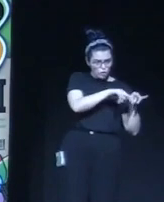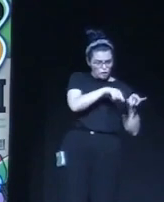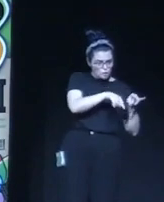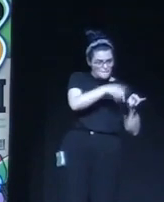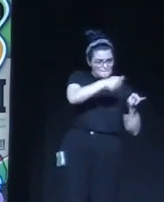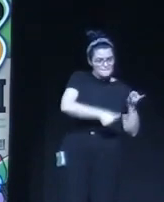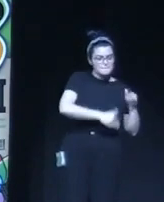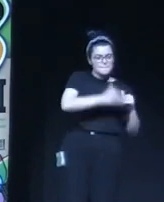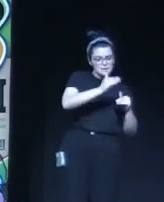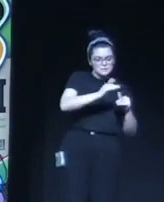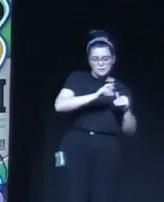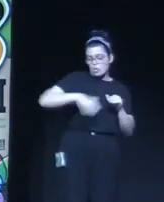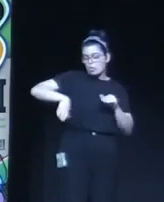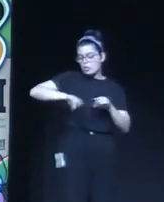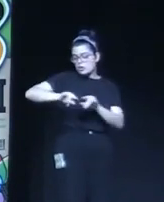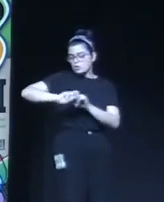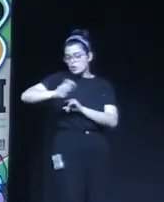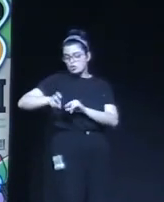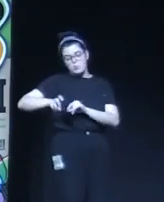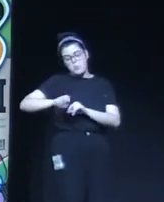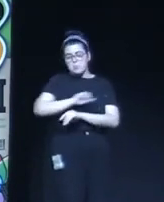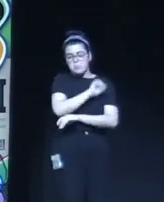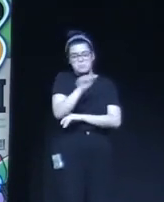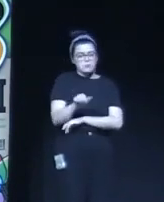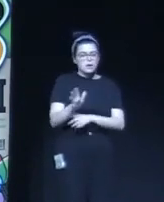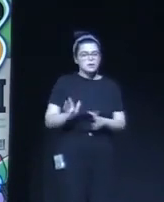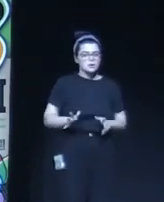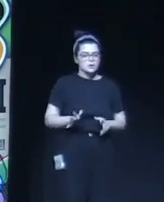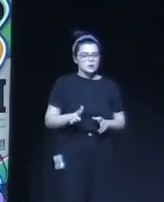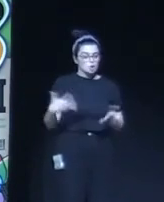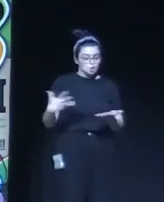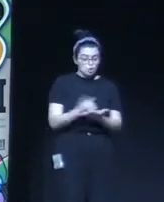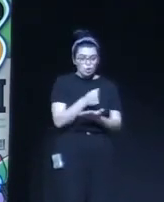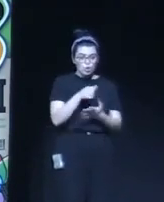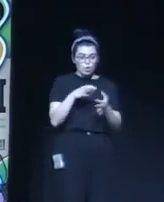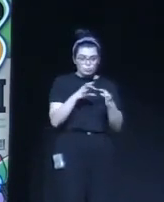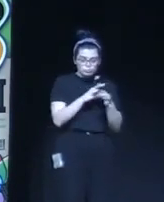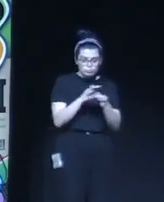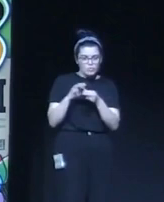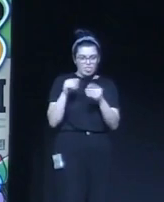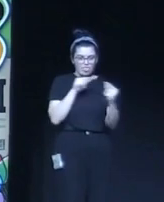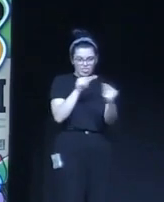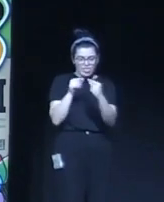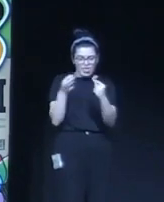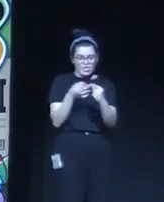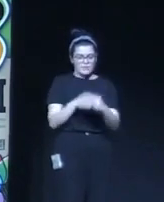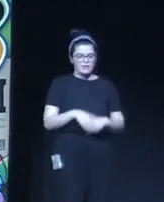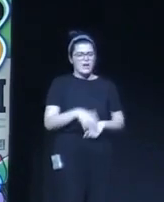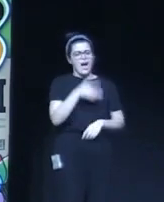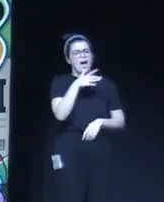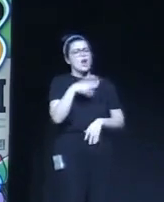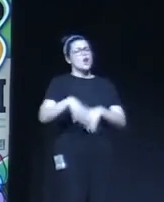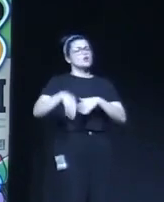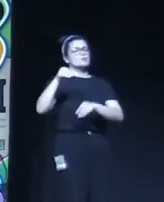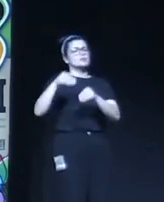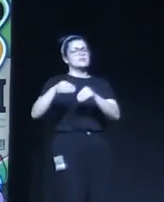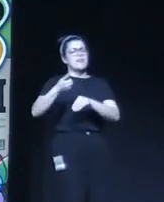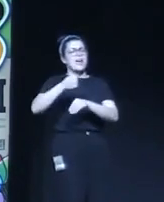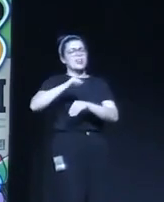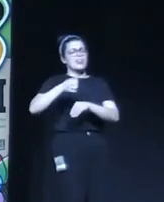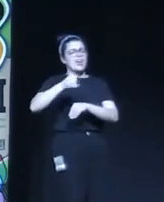influir. Es una de las cuestiones. Es que todo esto hay que debatirlo. Ahora vamos a poner renovables en los montes de Azazeta y